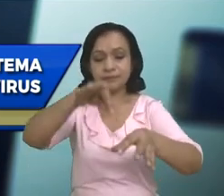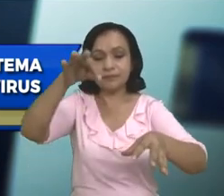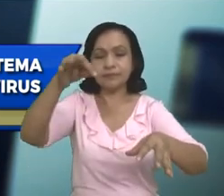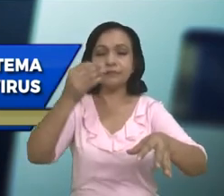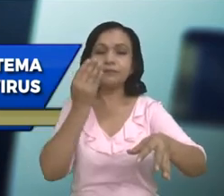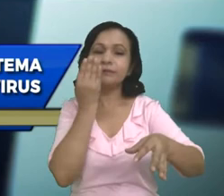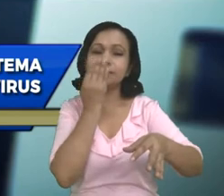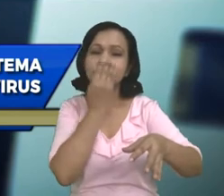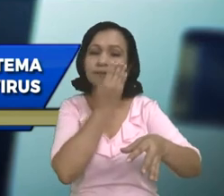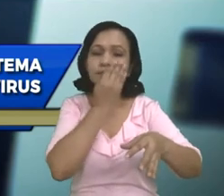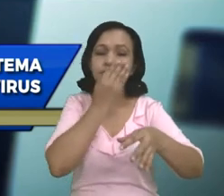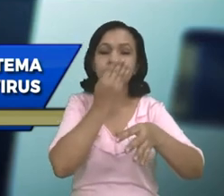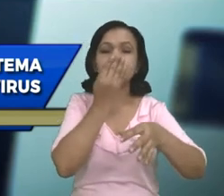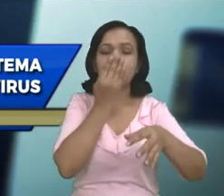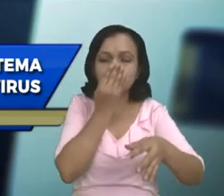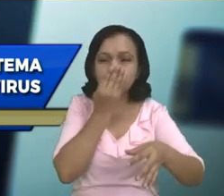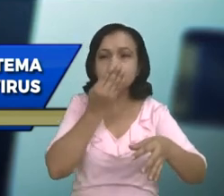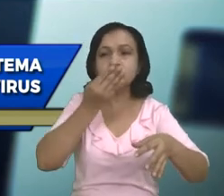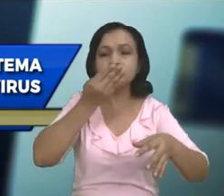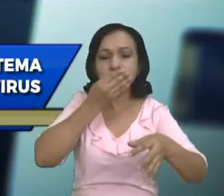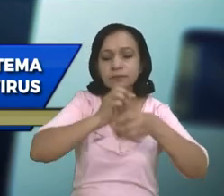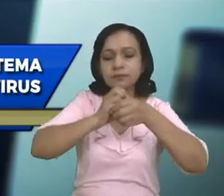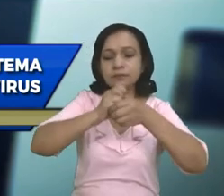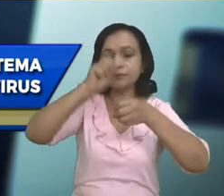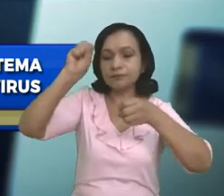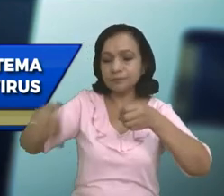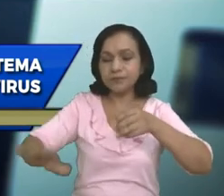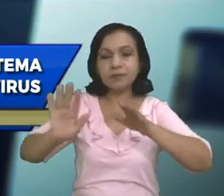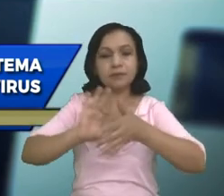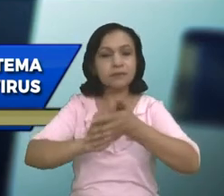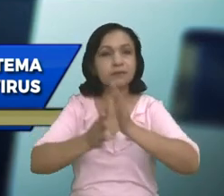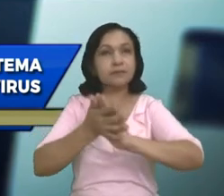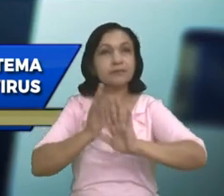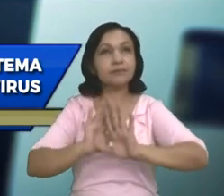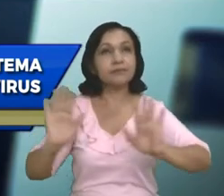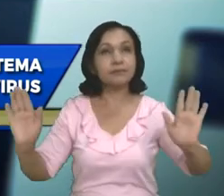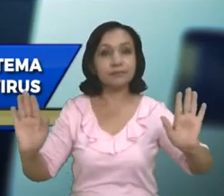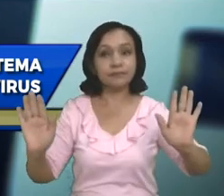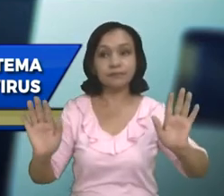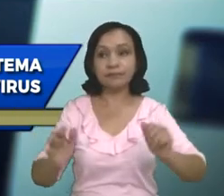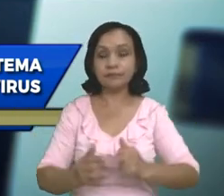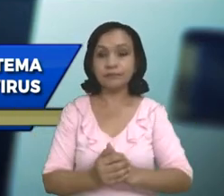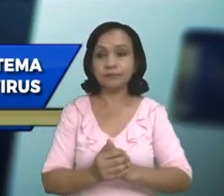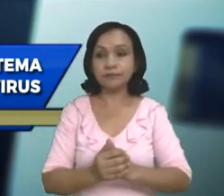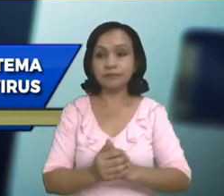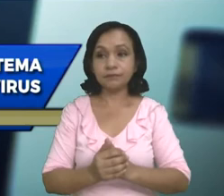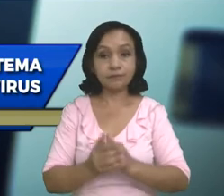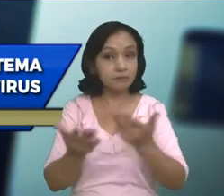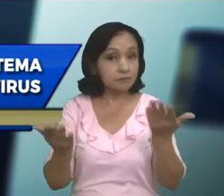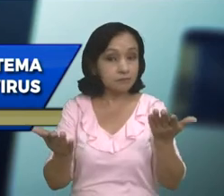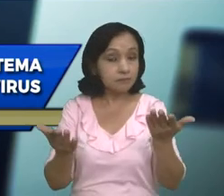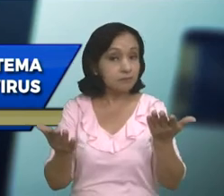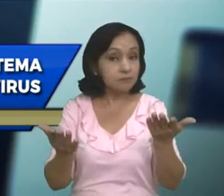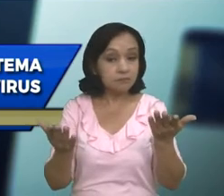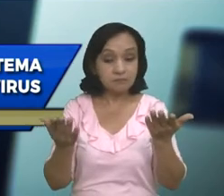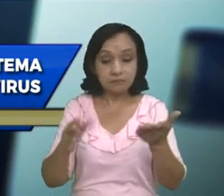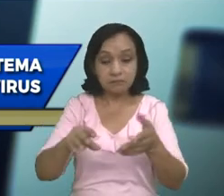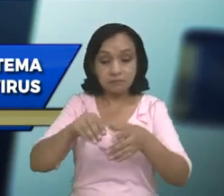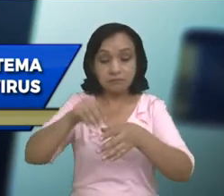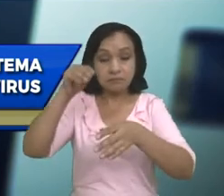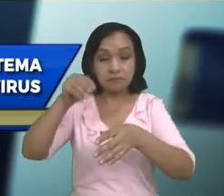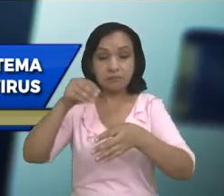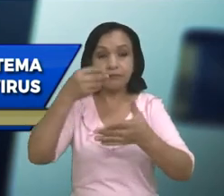desechable que cada vez que el usarlo tienes que votar pero si no tienes el pañuelo si estar